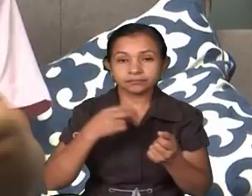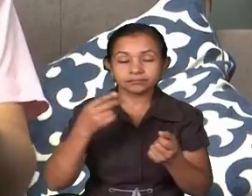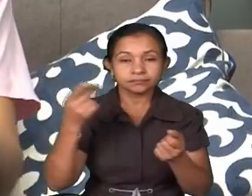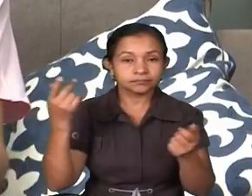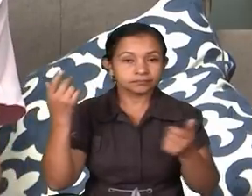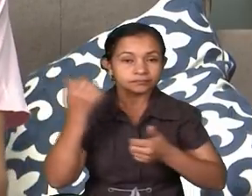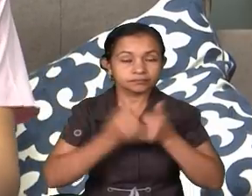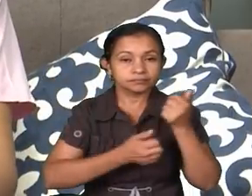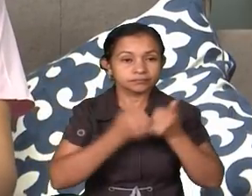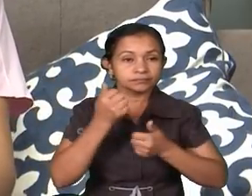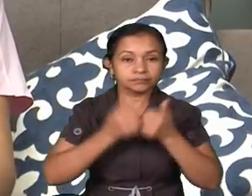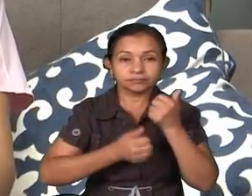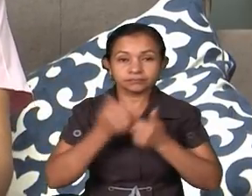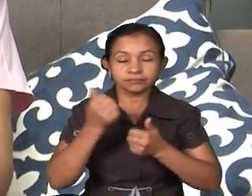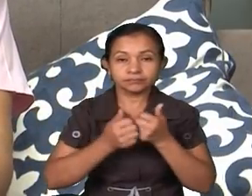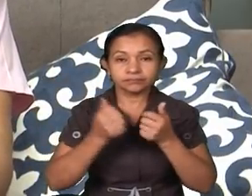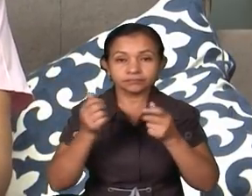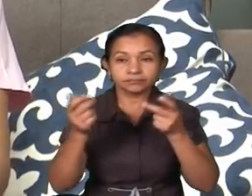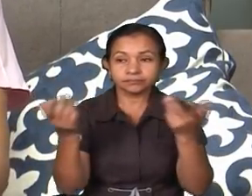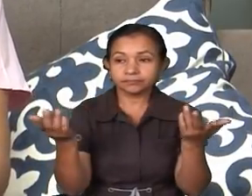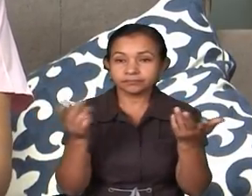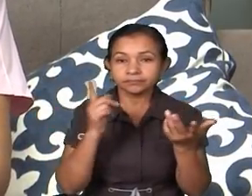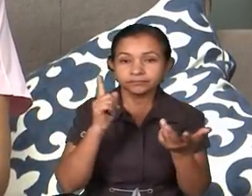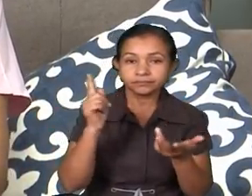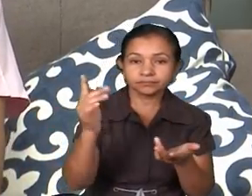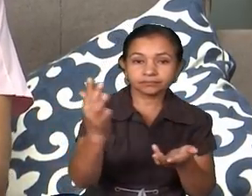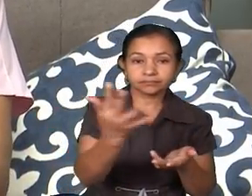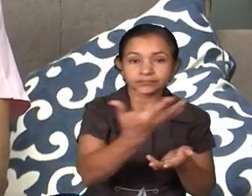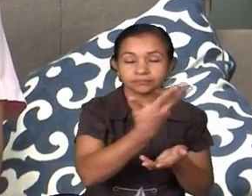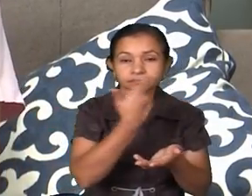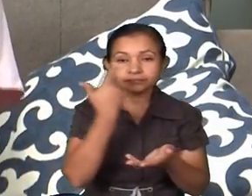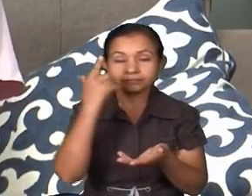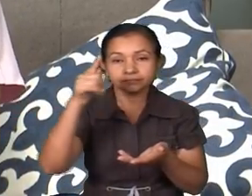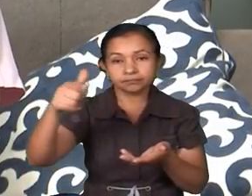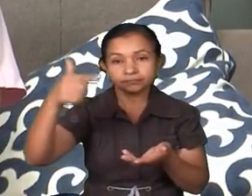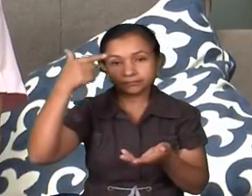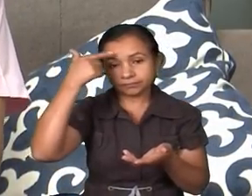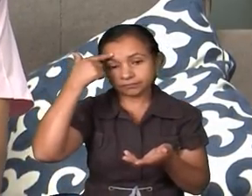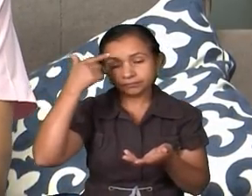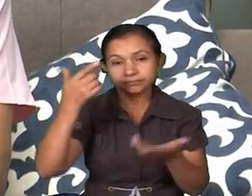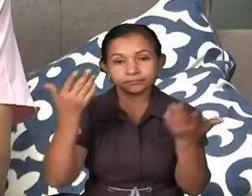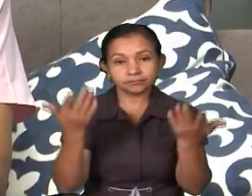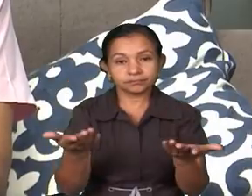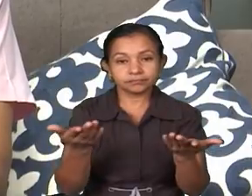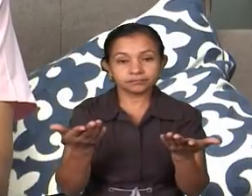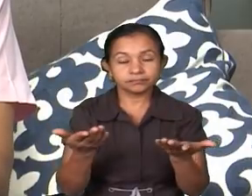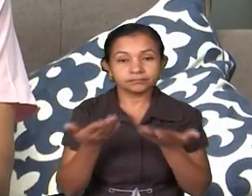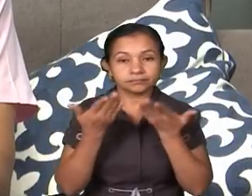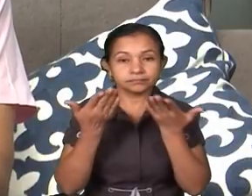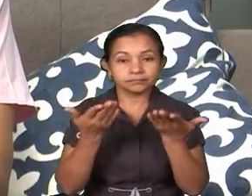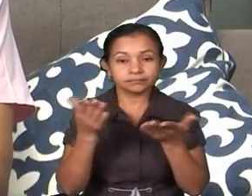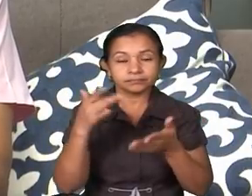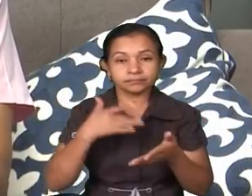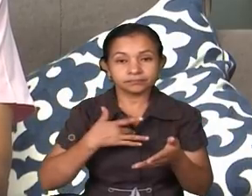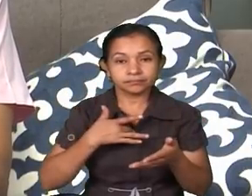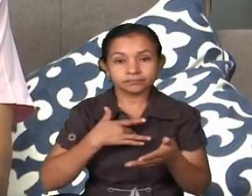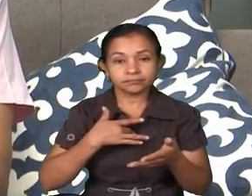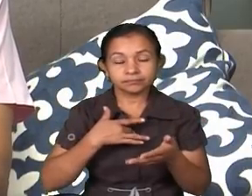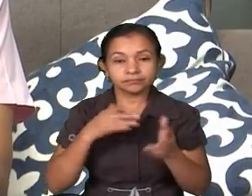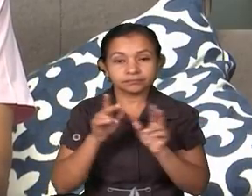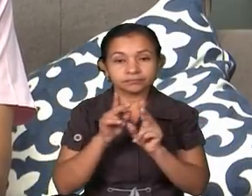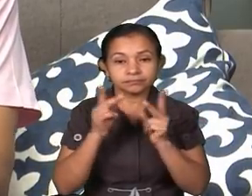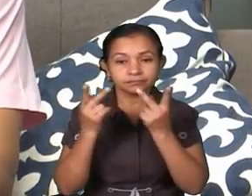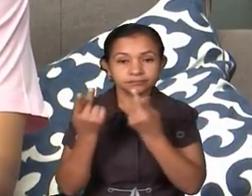directas de precisamente todo el andamiaje gubernamental de estos estados frente a las necesidades de la